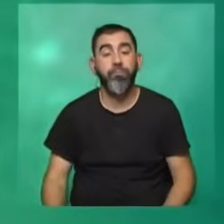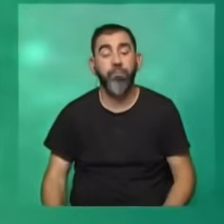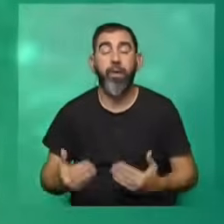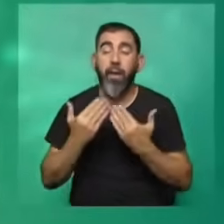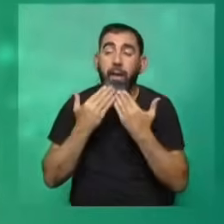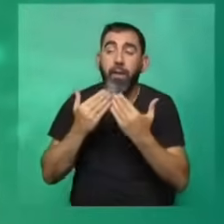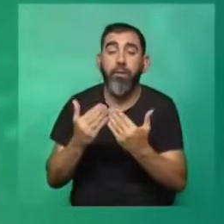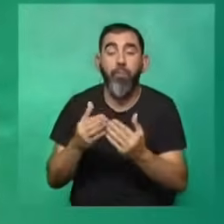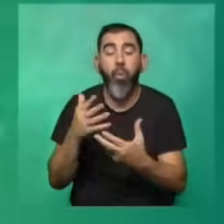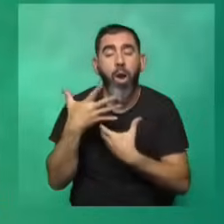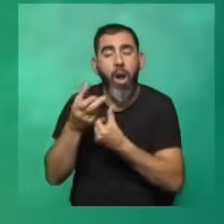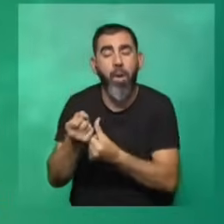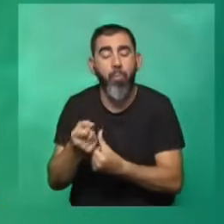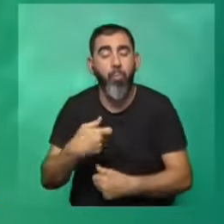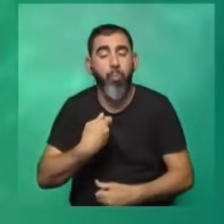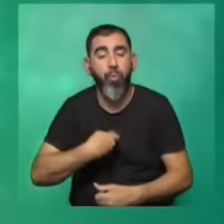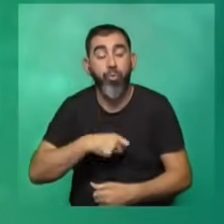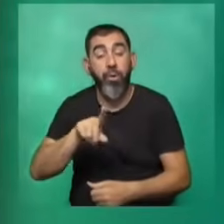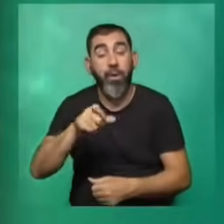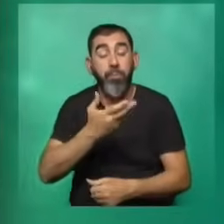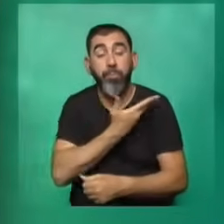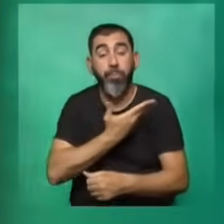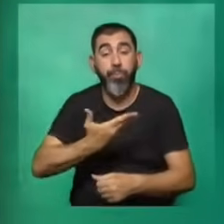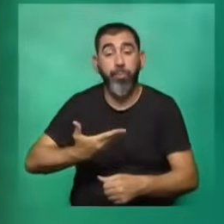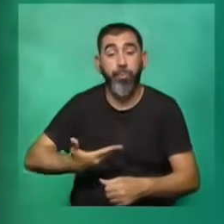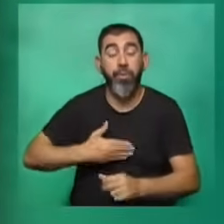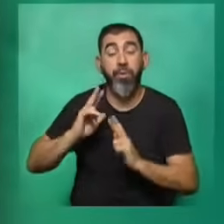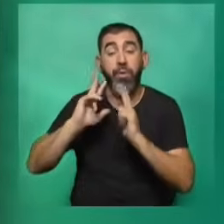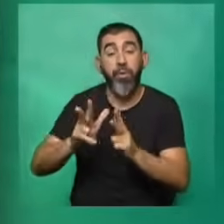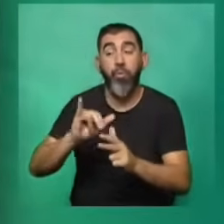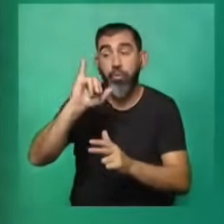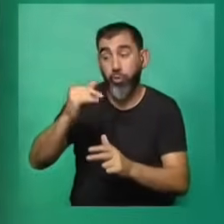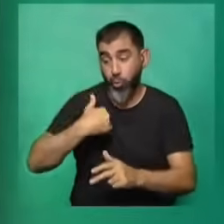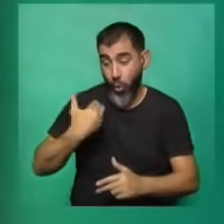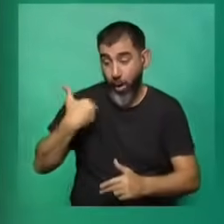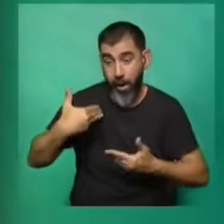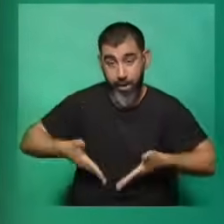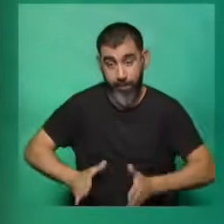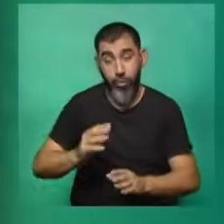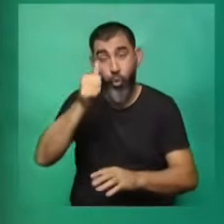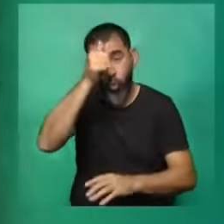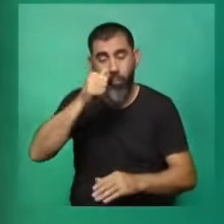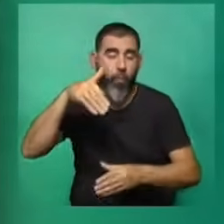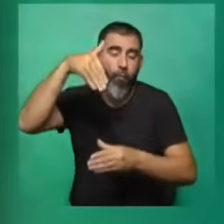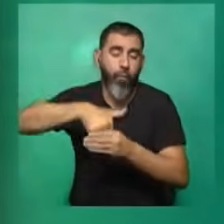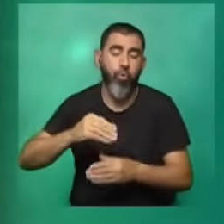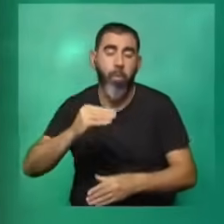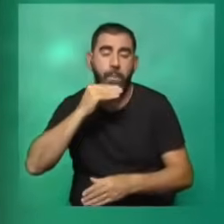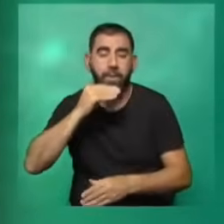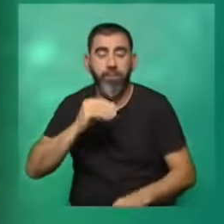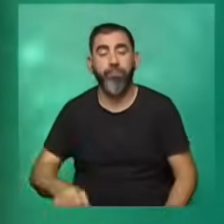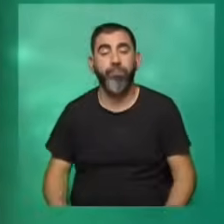agradecimiento por el apoyo de Mujica el expresidente uruguayo dijo que si fuera argentino este domingo votaría por